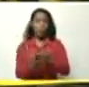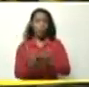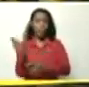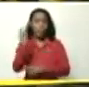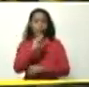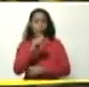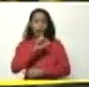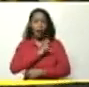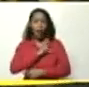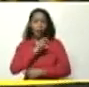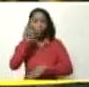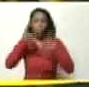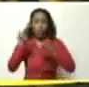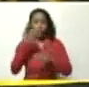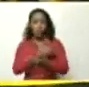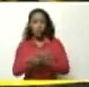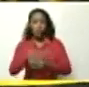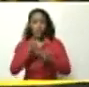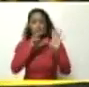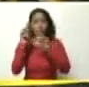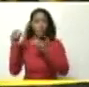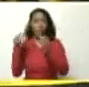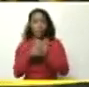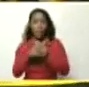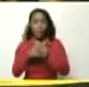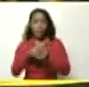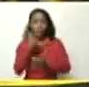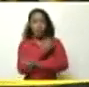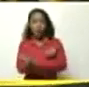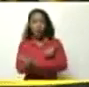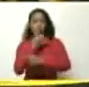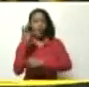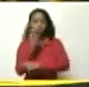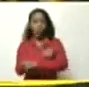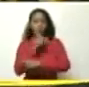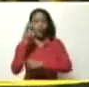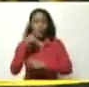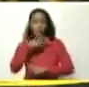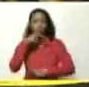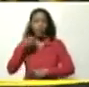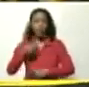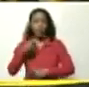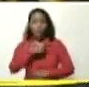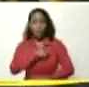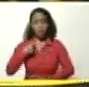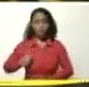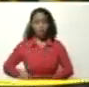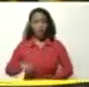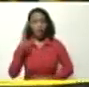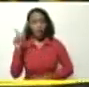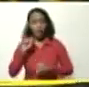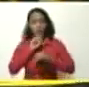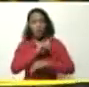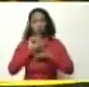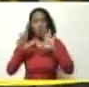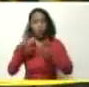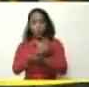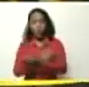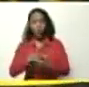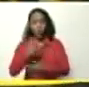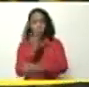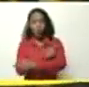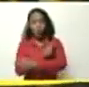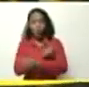de enero, llegarán 12.700.000 dosis de vacunas Sinopharm. Es decir, que ya tenemos más de 18 millones de dosis de